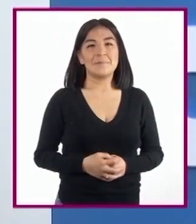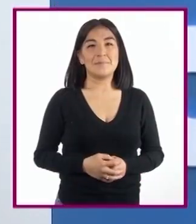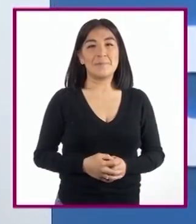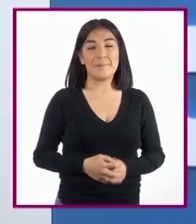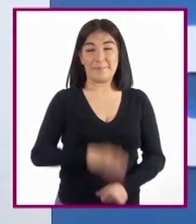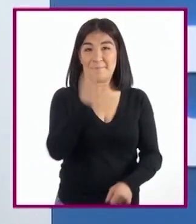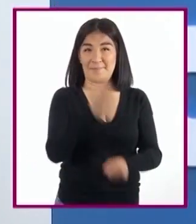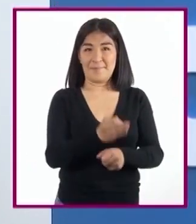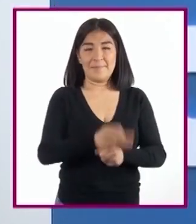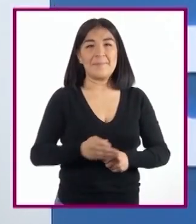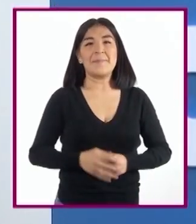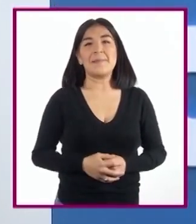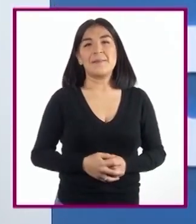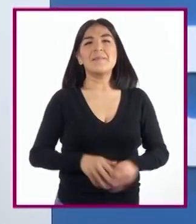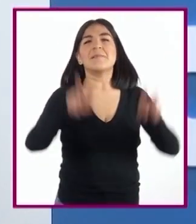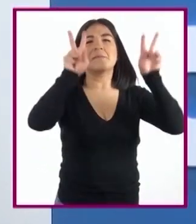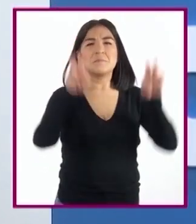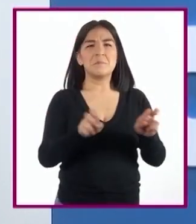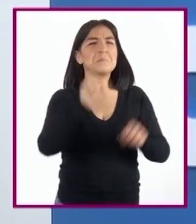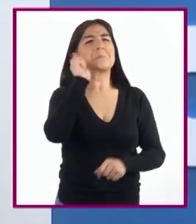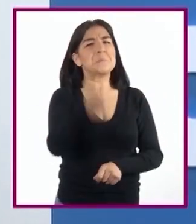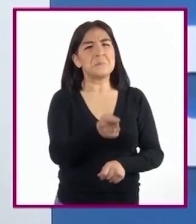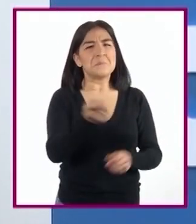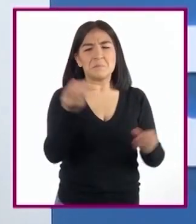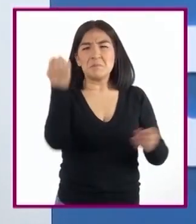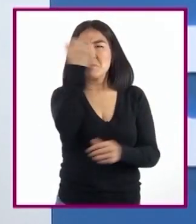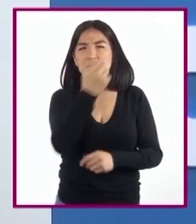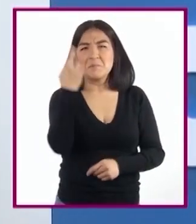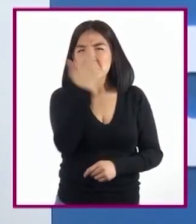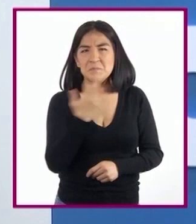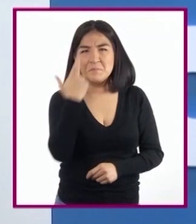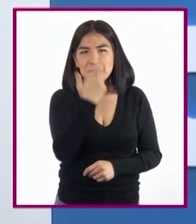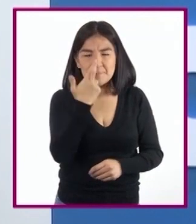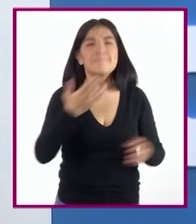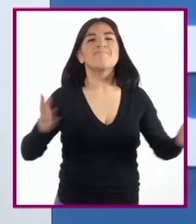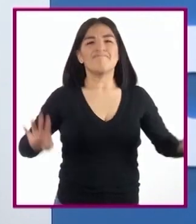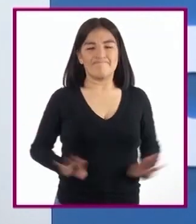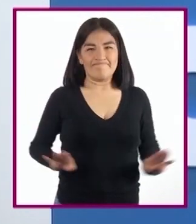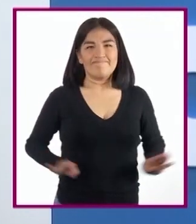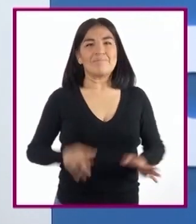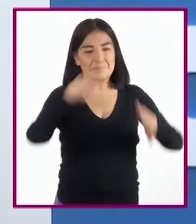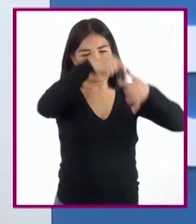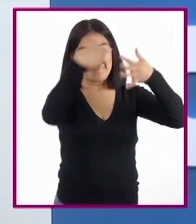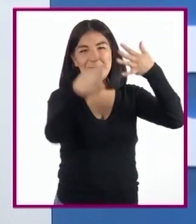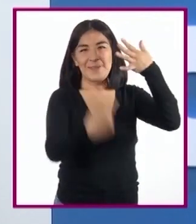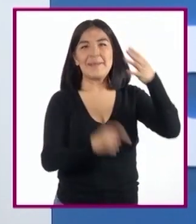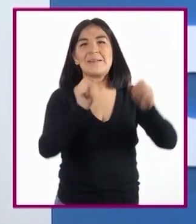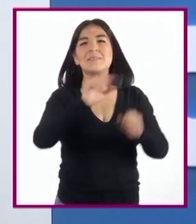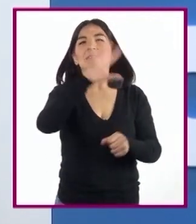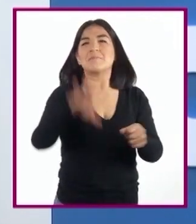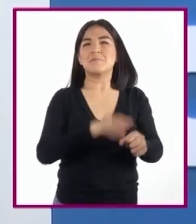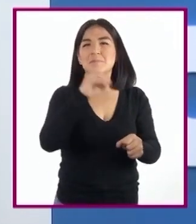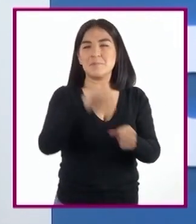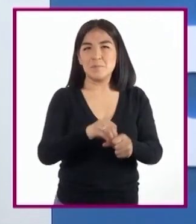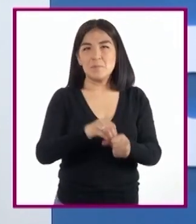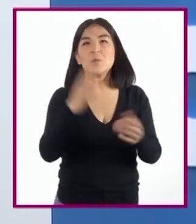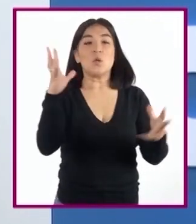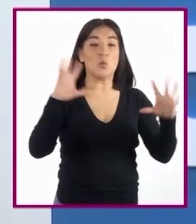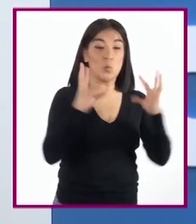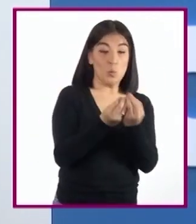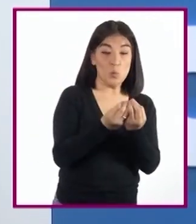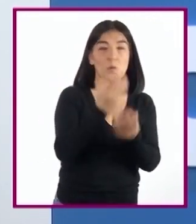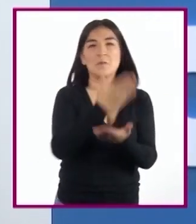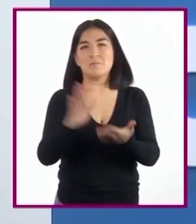En este tema, iniciamos analizando las características de los eventos mutuamente excluyentes e